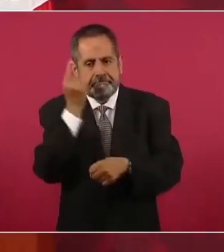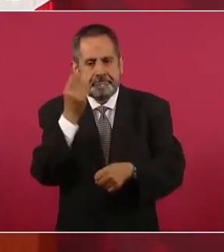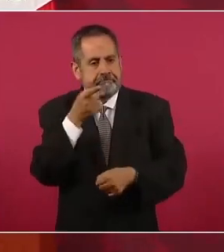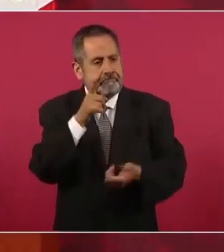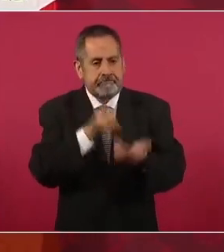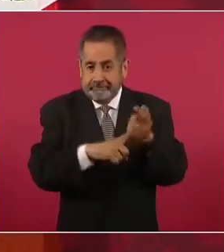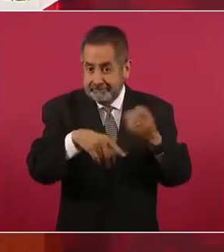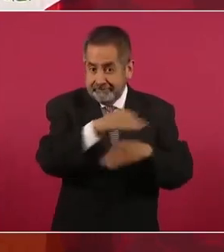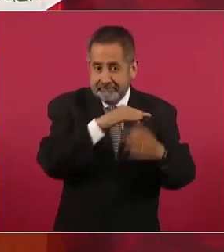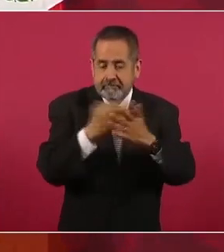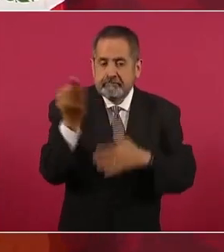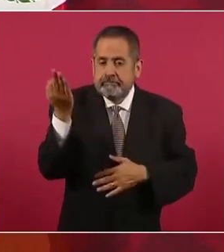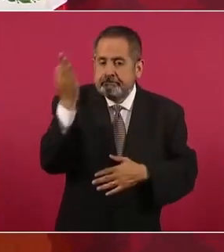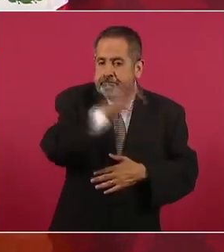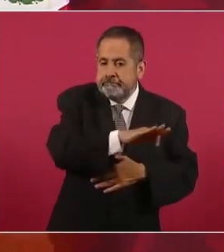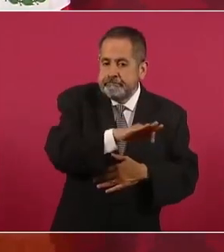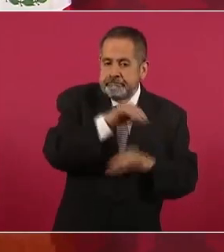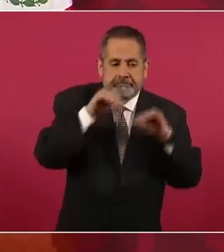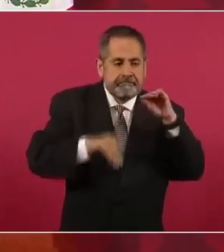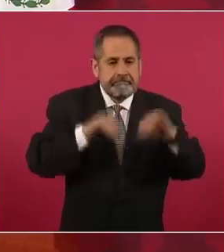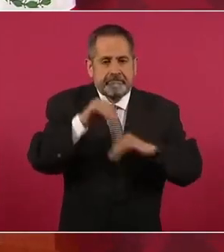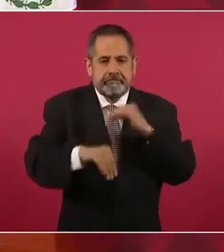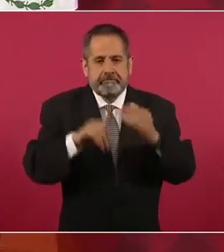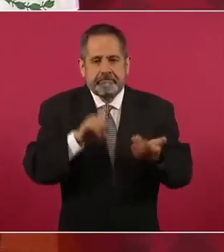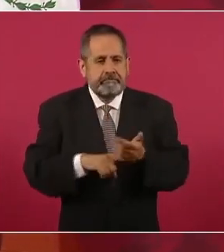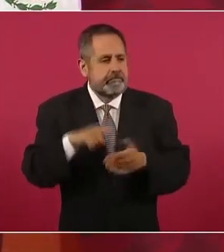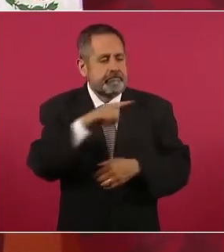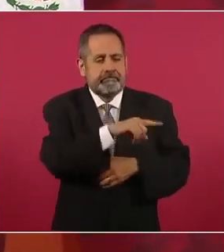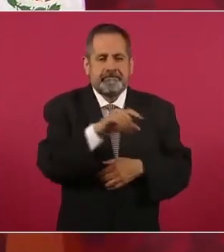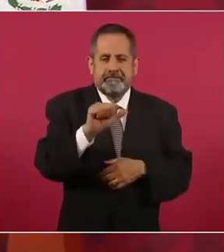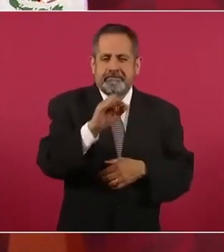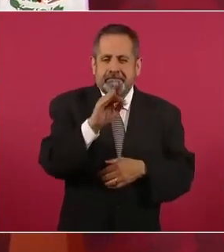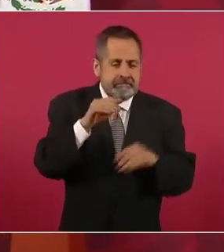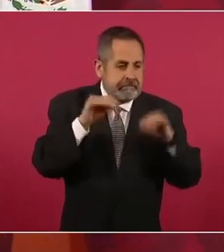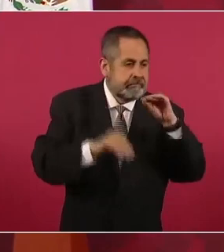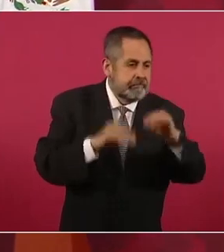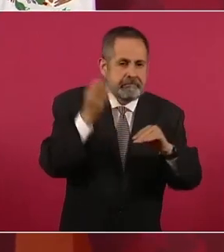montaje, el señor de la AFI, el otro día dije que